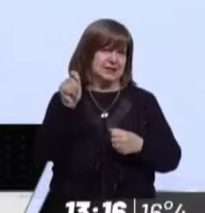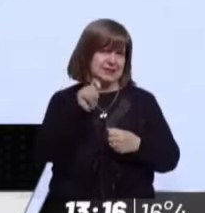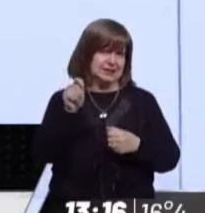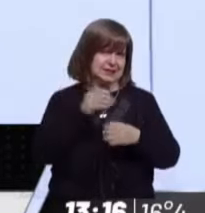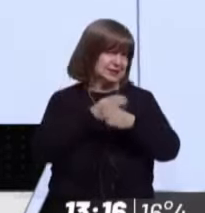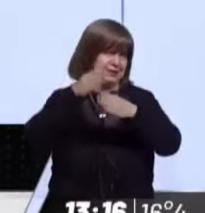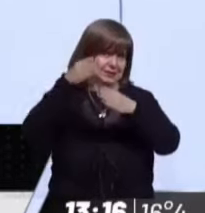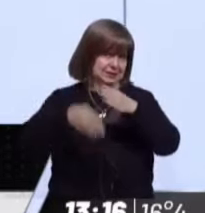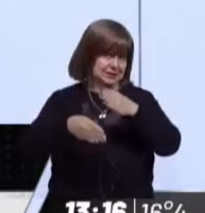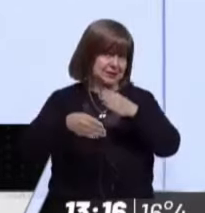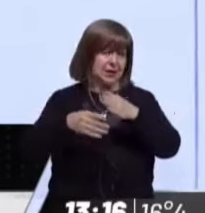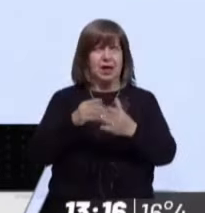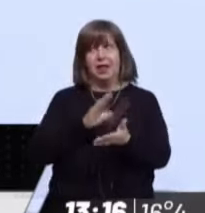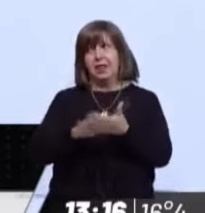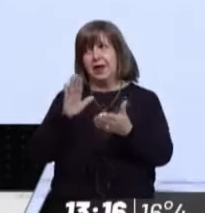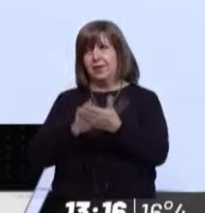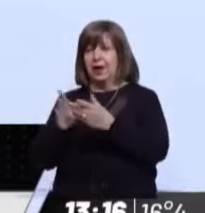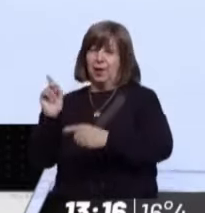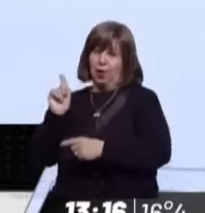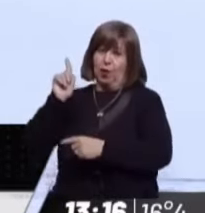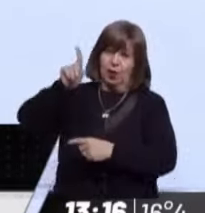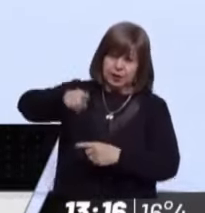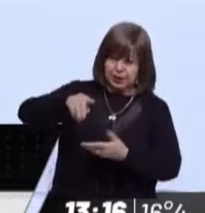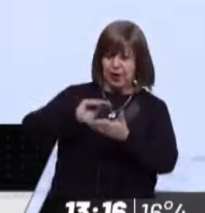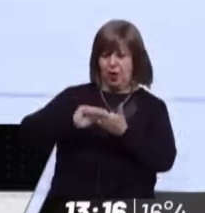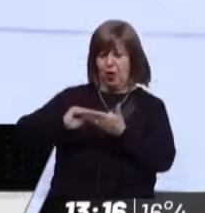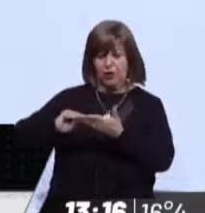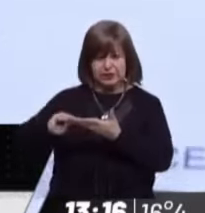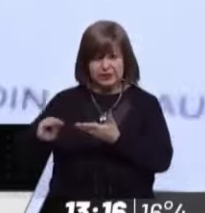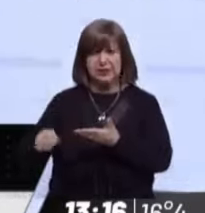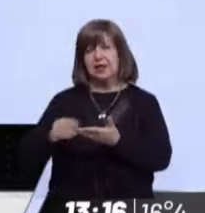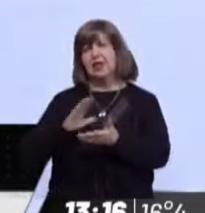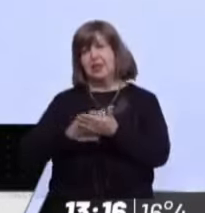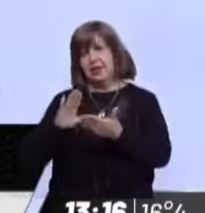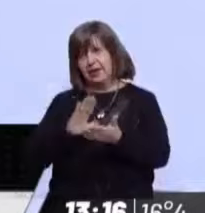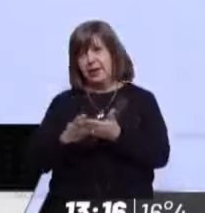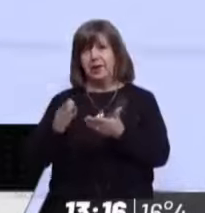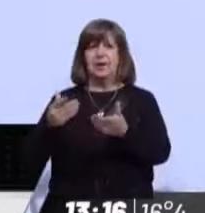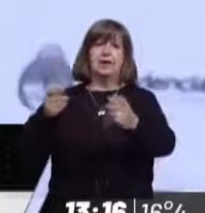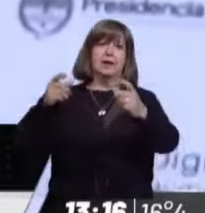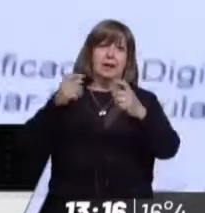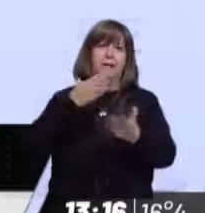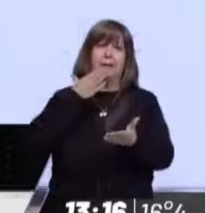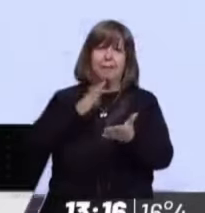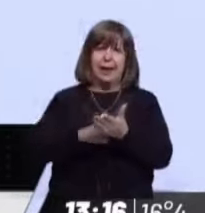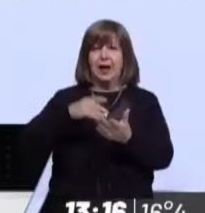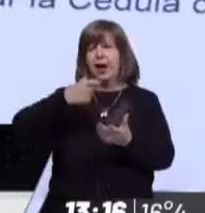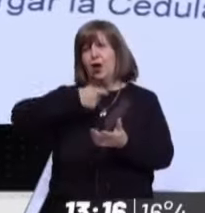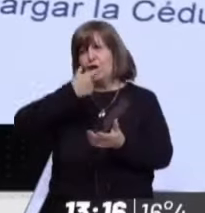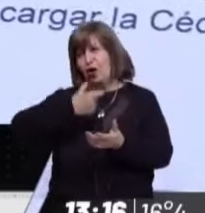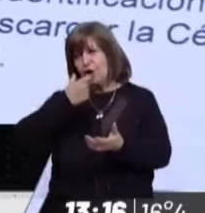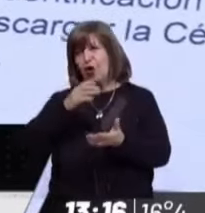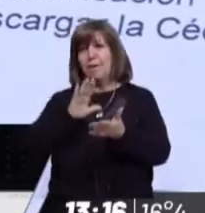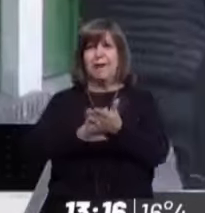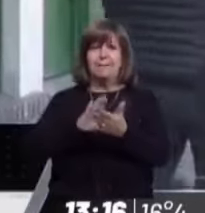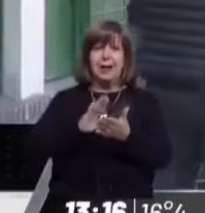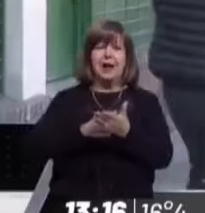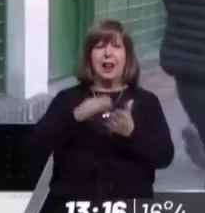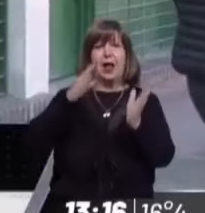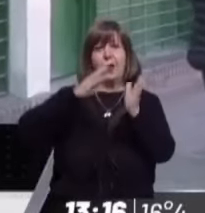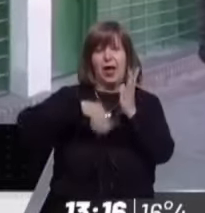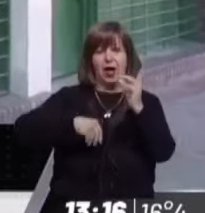insumos, hay que volver al registro, que te renueven la fecha y ahí seguir circulando así hasta que llegue la chapa,